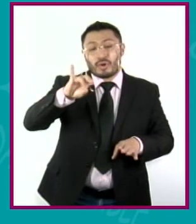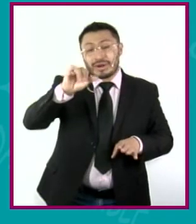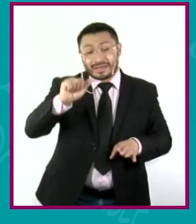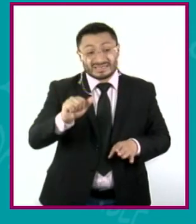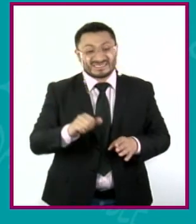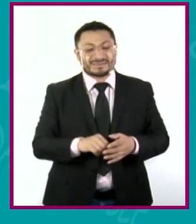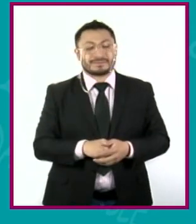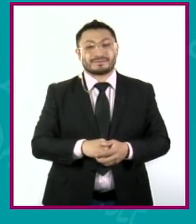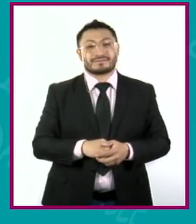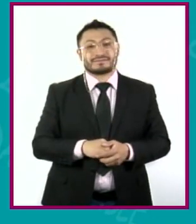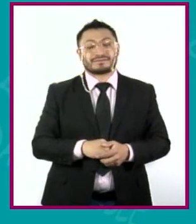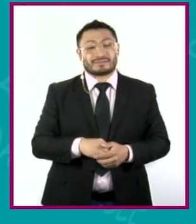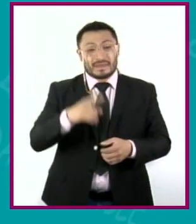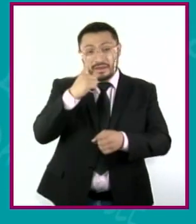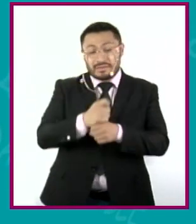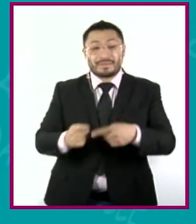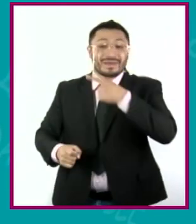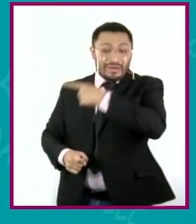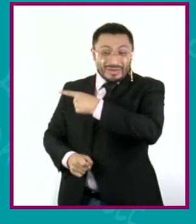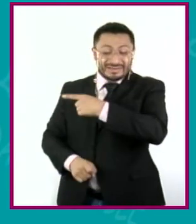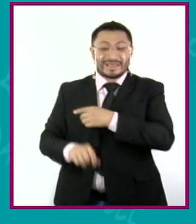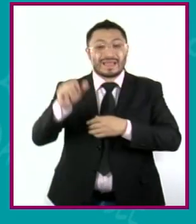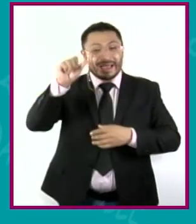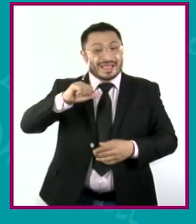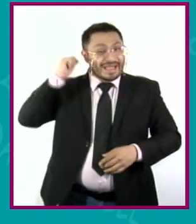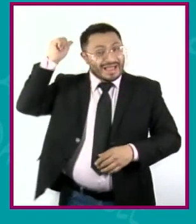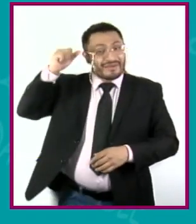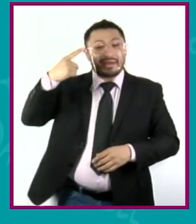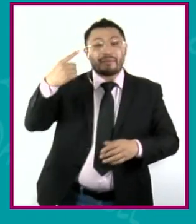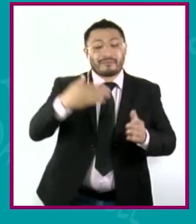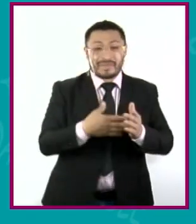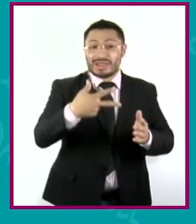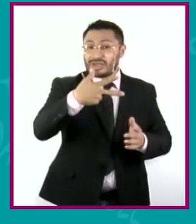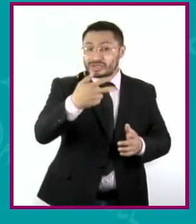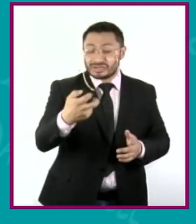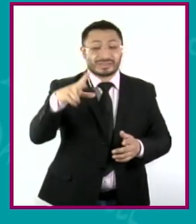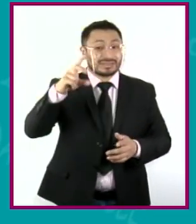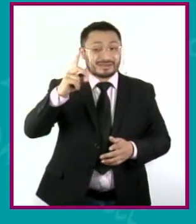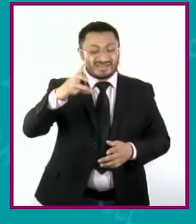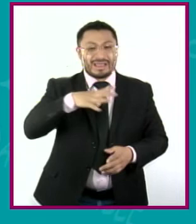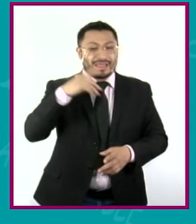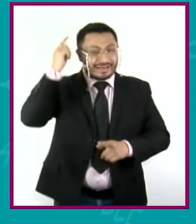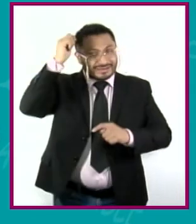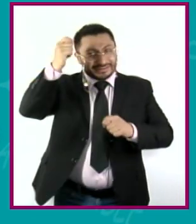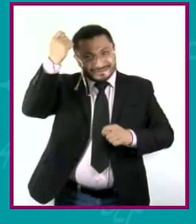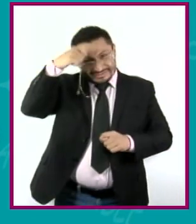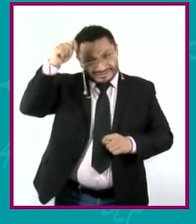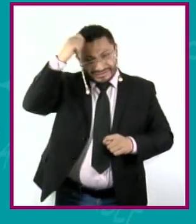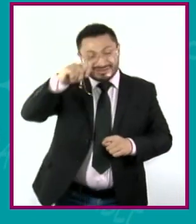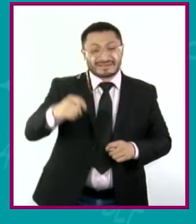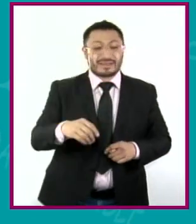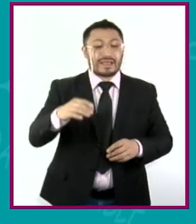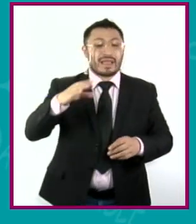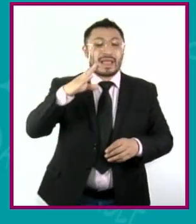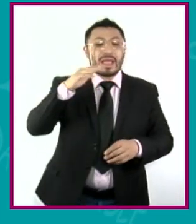de Théorie des Nombres, que apareció en abril de 1830 y que contiene la teoría de los campos de Galois.